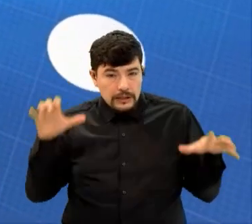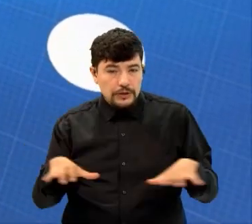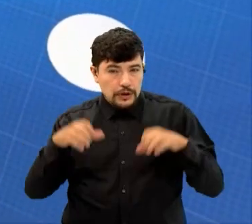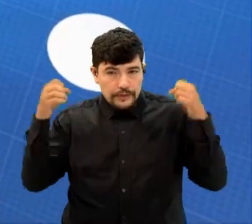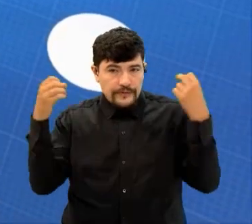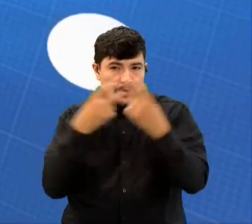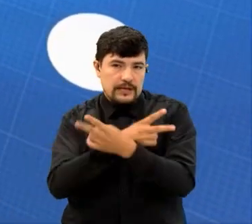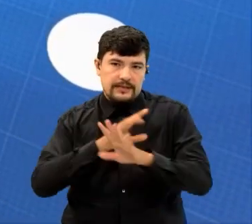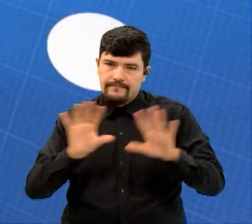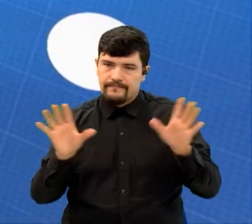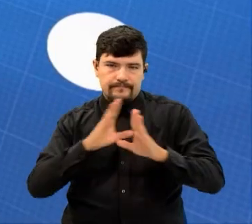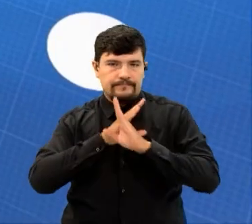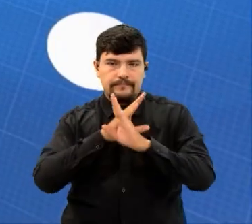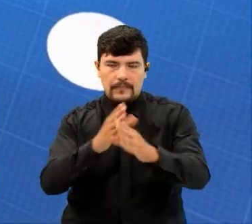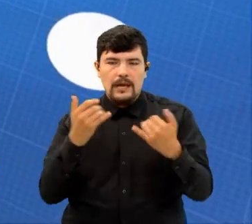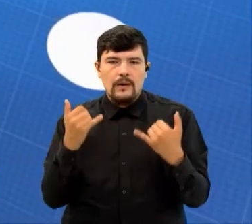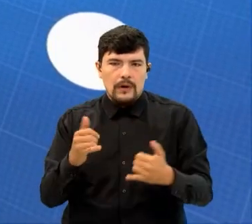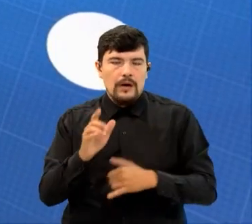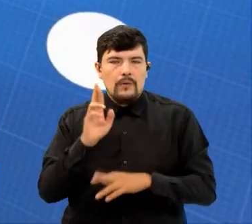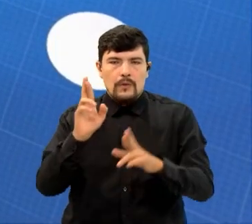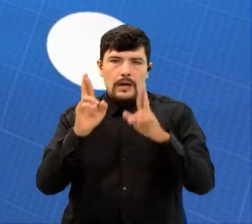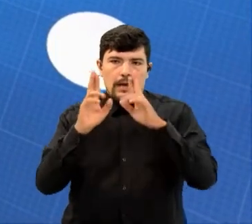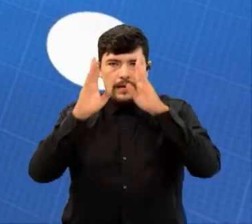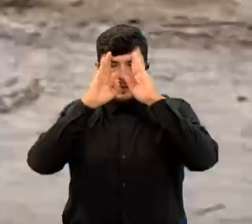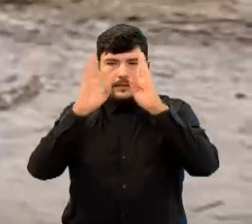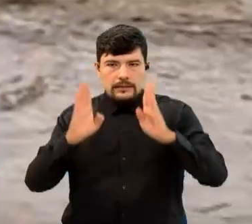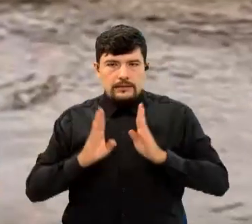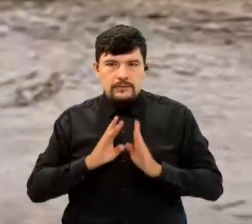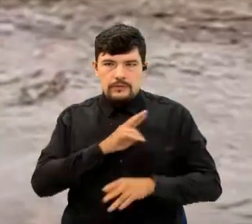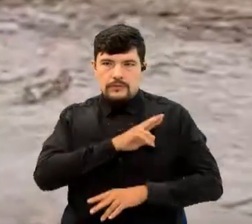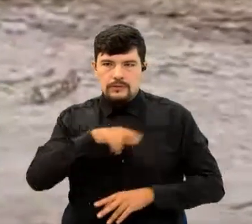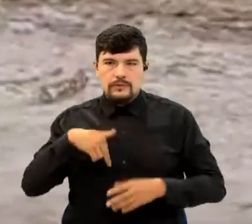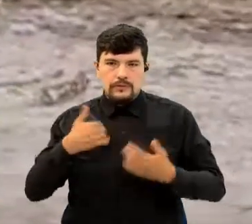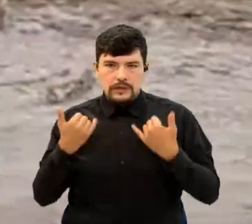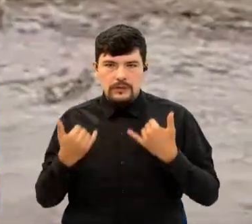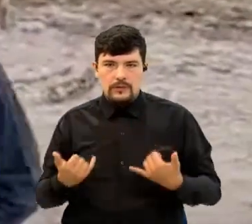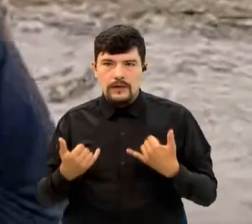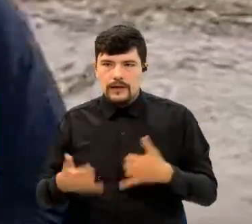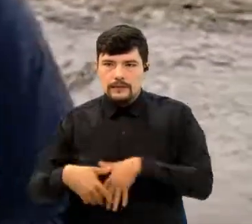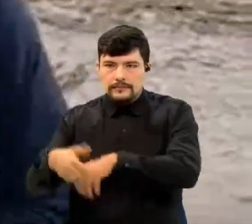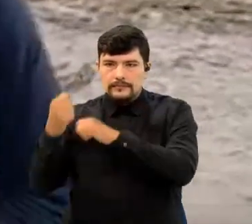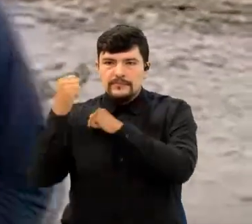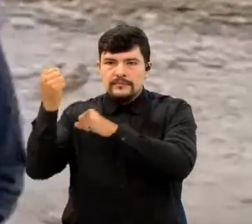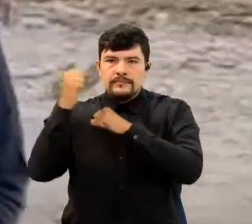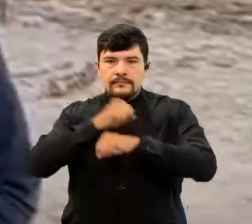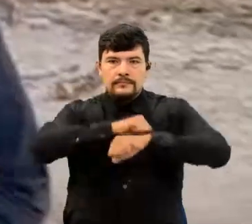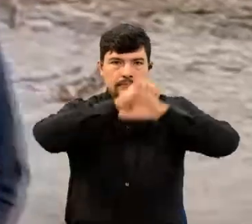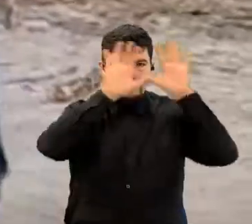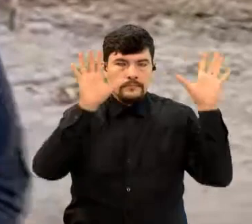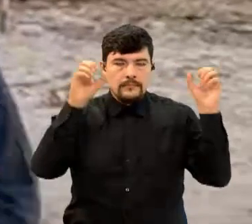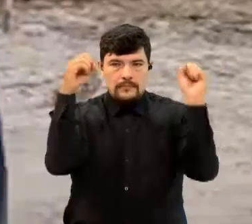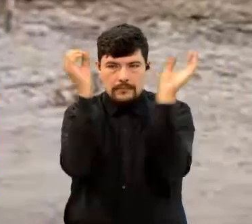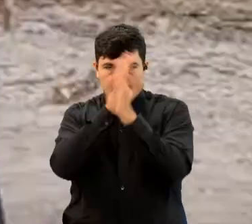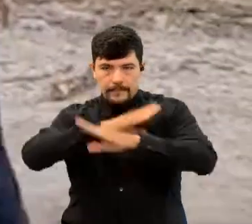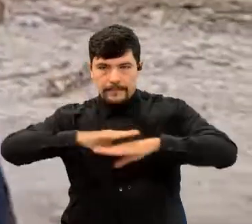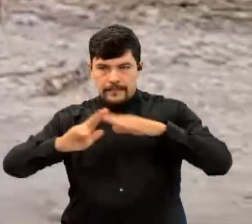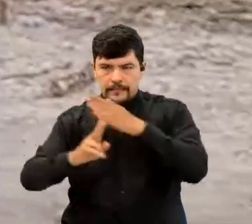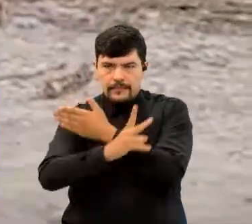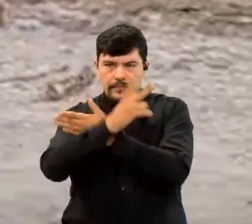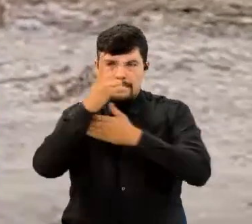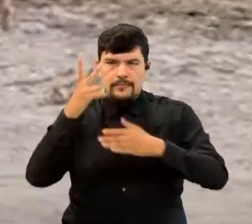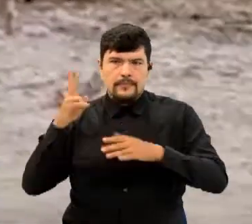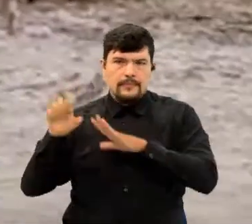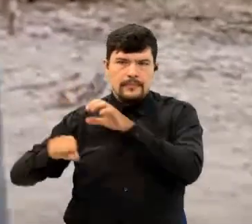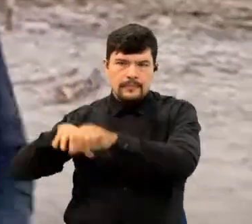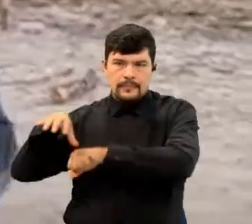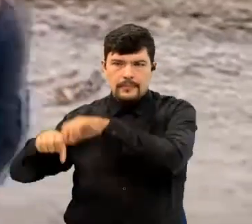violentos. Queremos que nos escuchen, o sea, estamos siendo intimidados. En la mañana, en la madrugada, a las 2 de la mañana, nos invadieron,